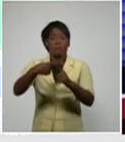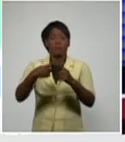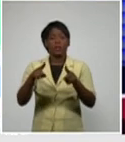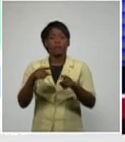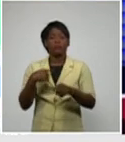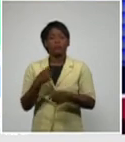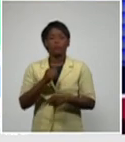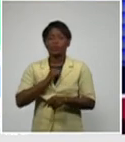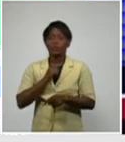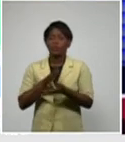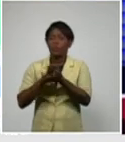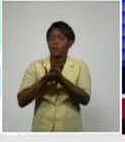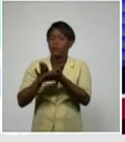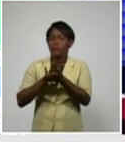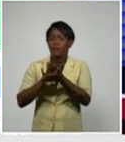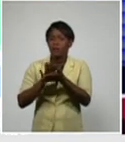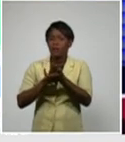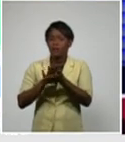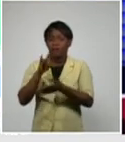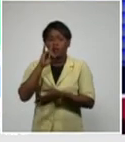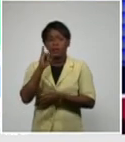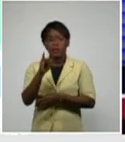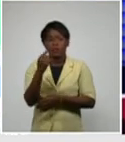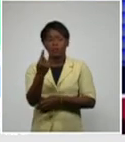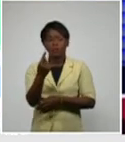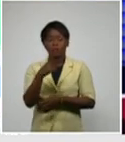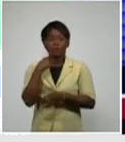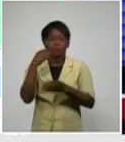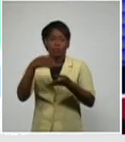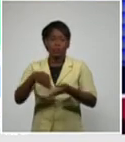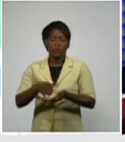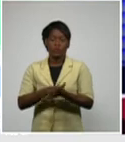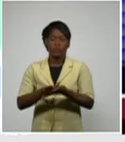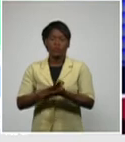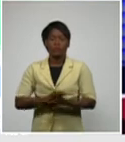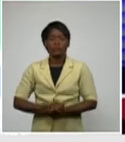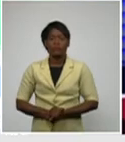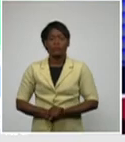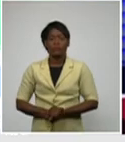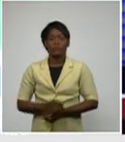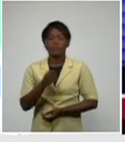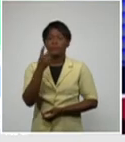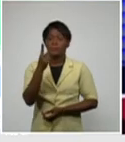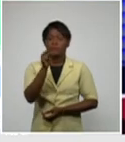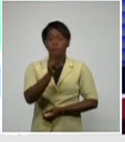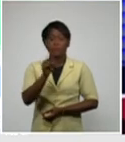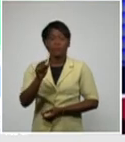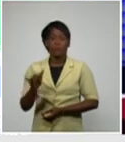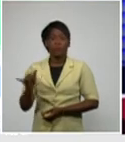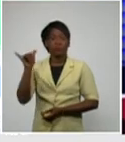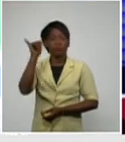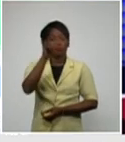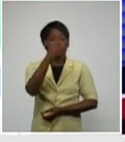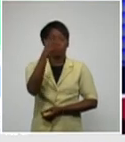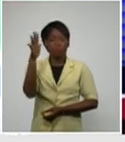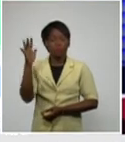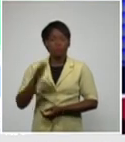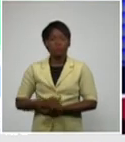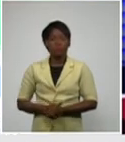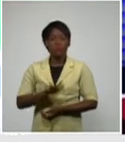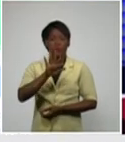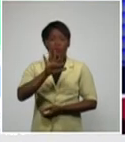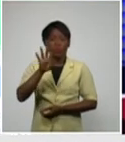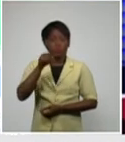2,37%. 2 personas que se evacuaron al principio de la pandemia, 54 que han retornado a sus